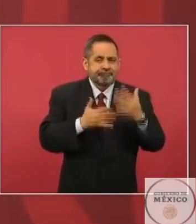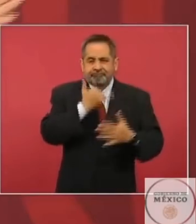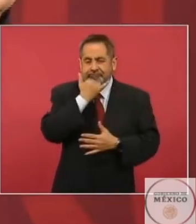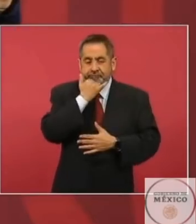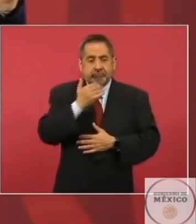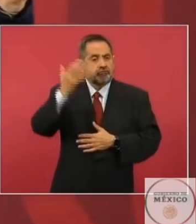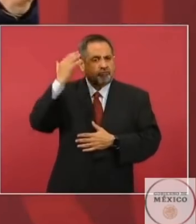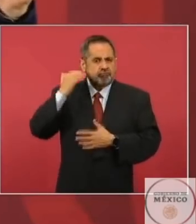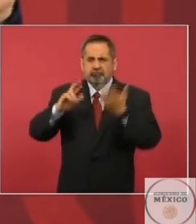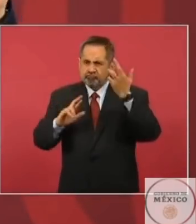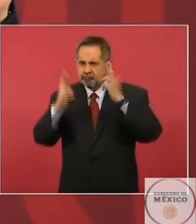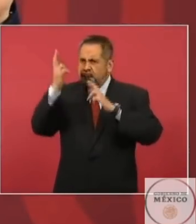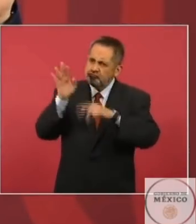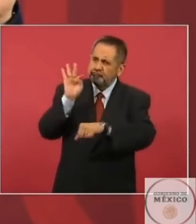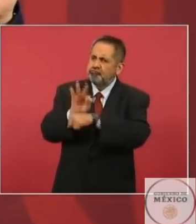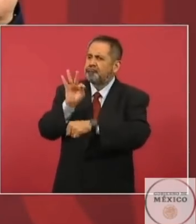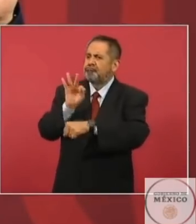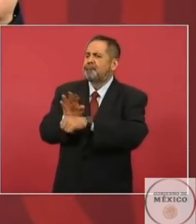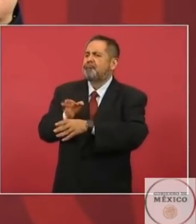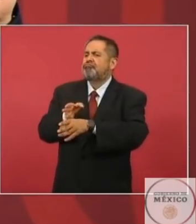la causa revolucionaria